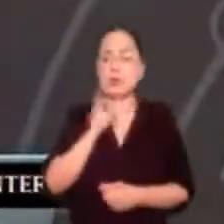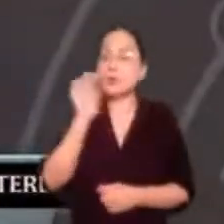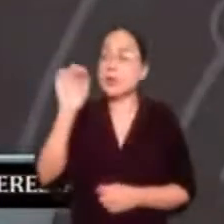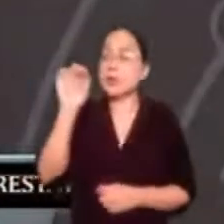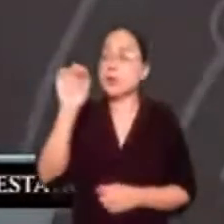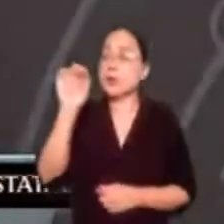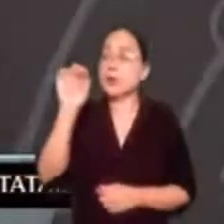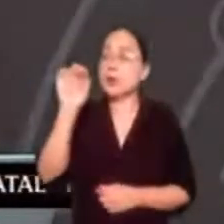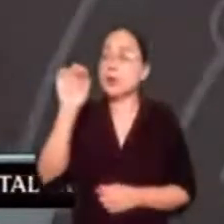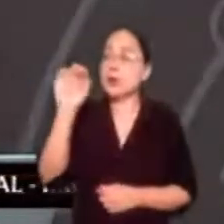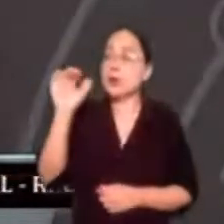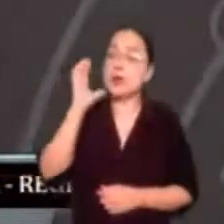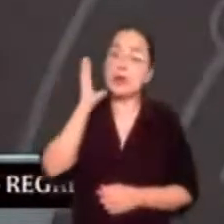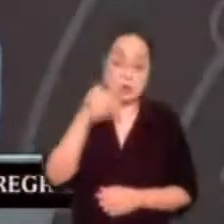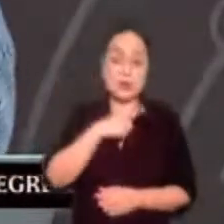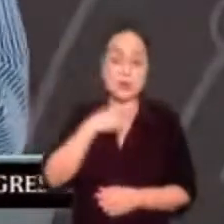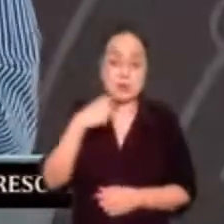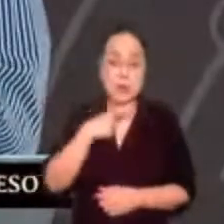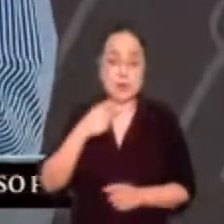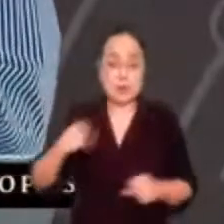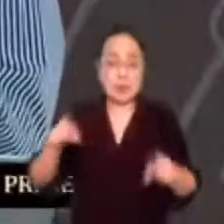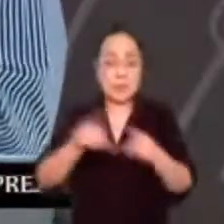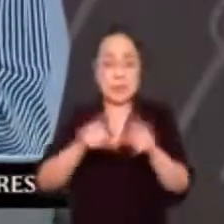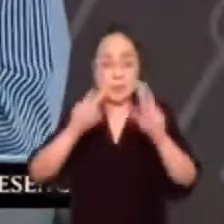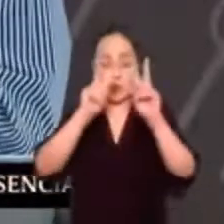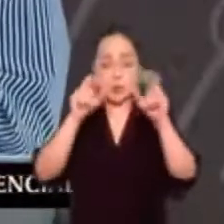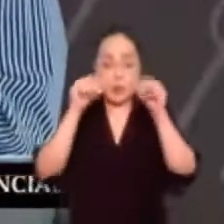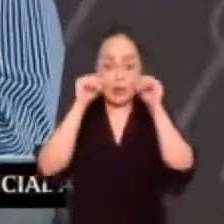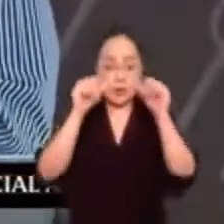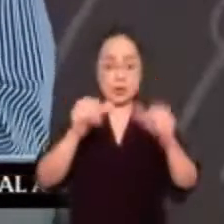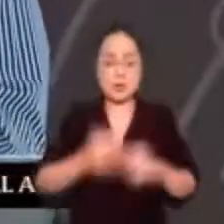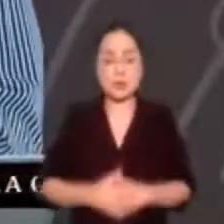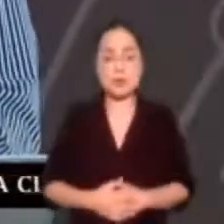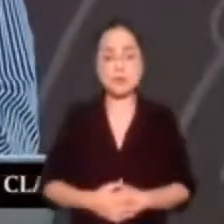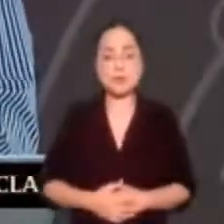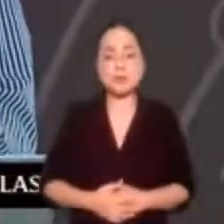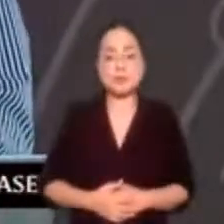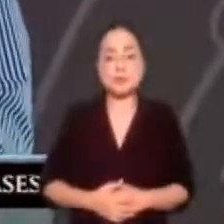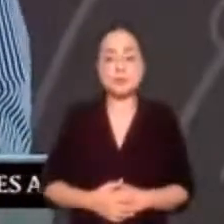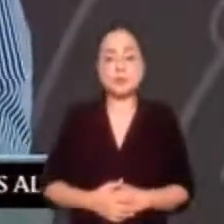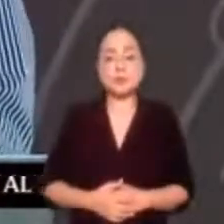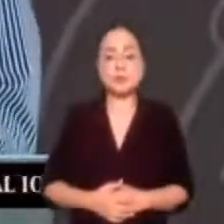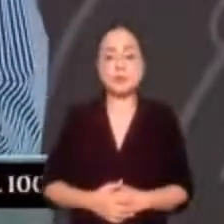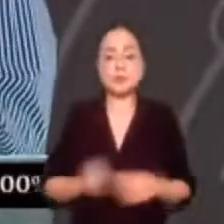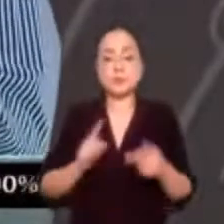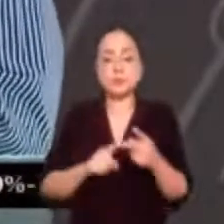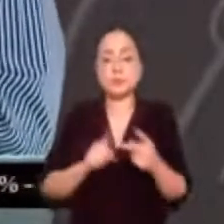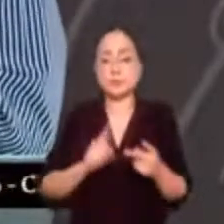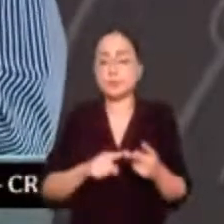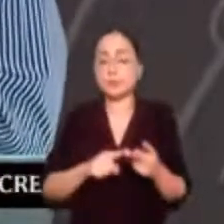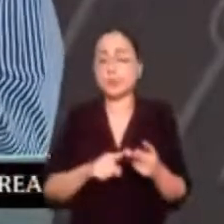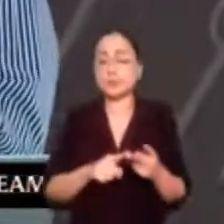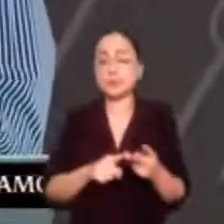menor. Número dos, a que ya no sigan